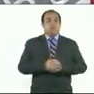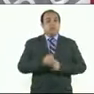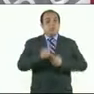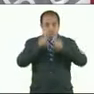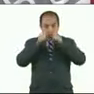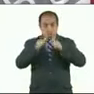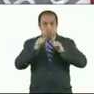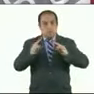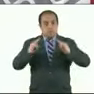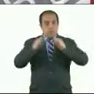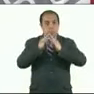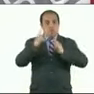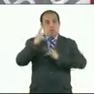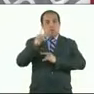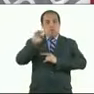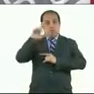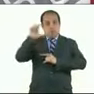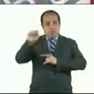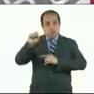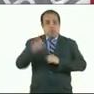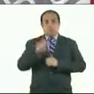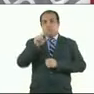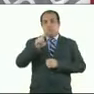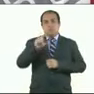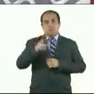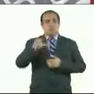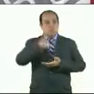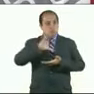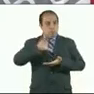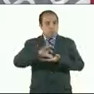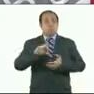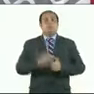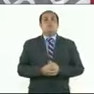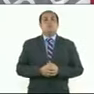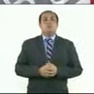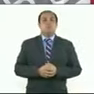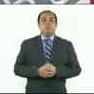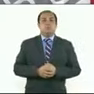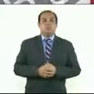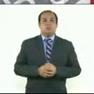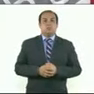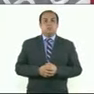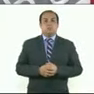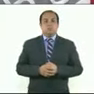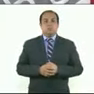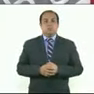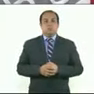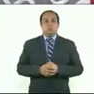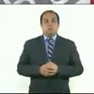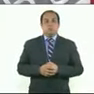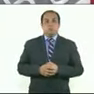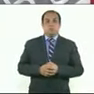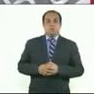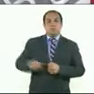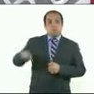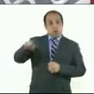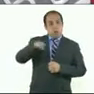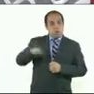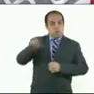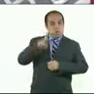Pilares de la misma colonia. Entonces, esta parte de la población pues son